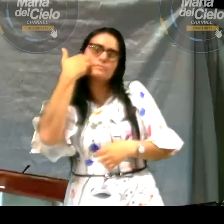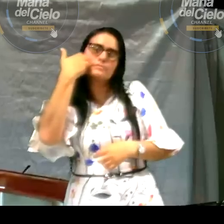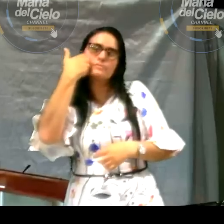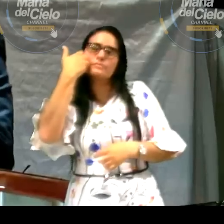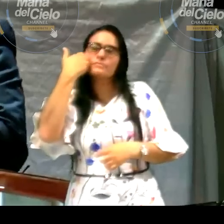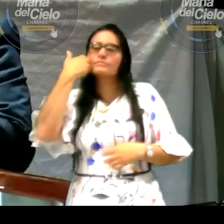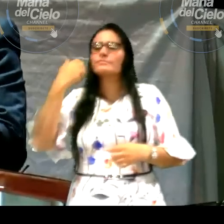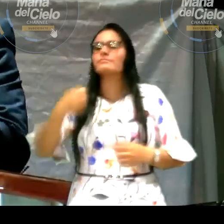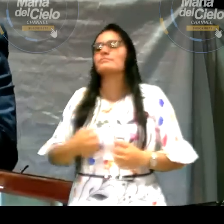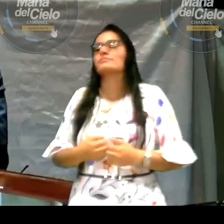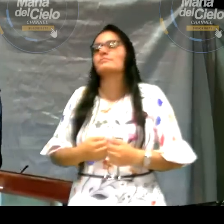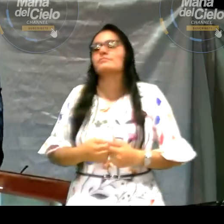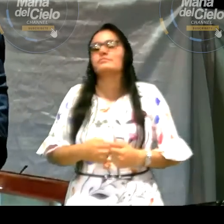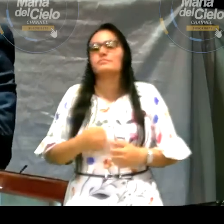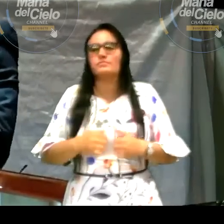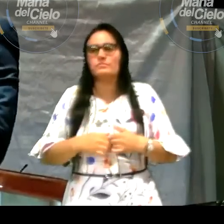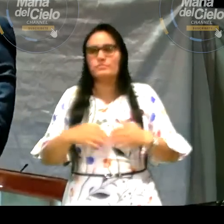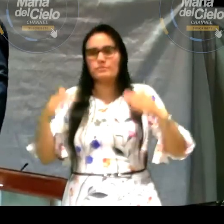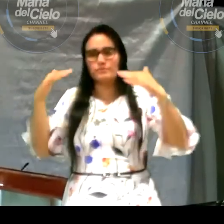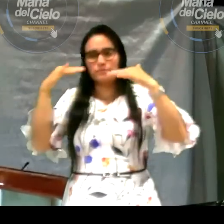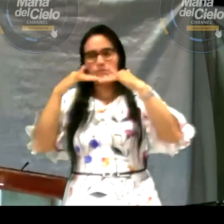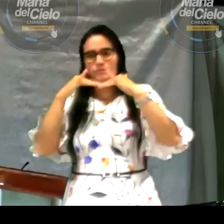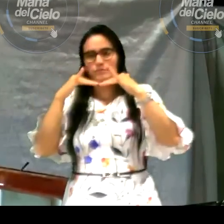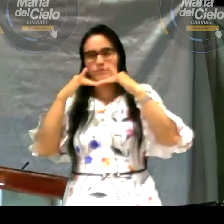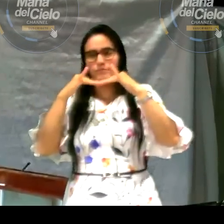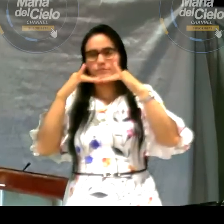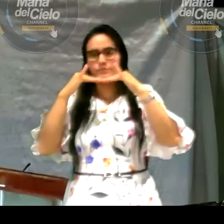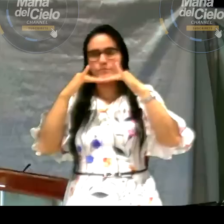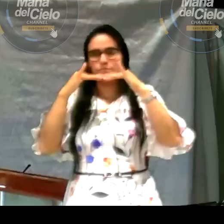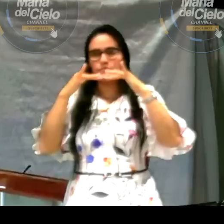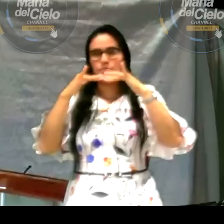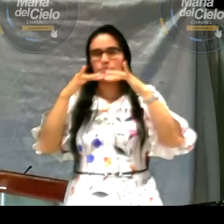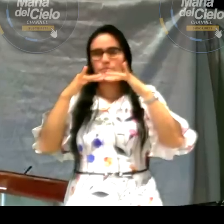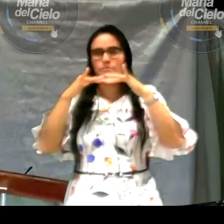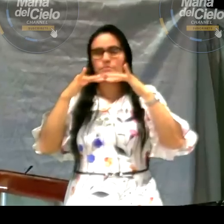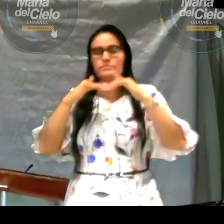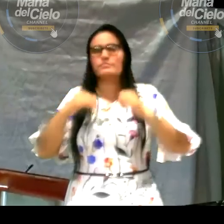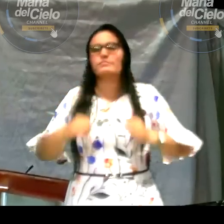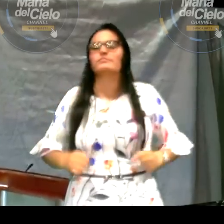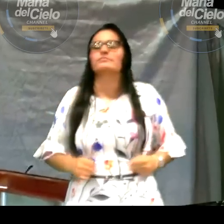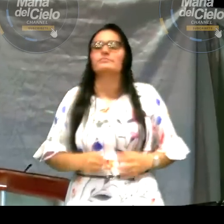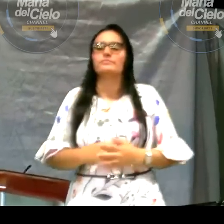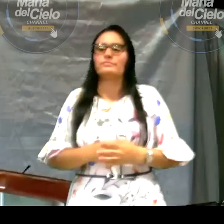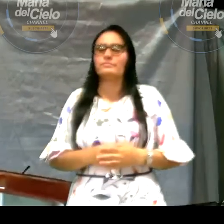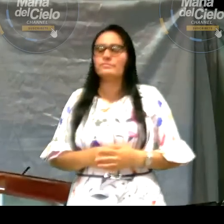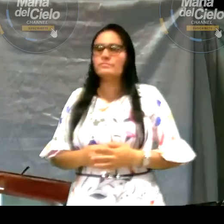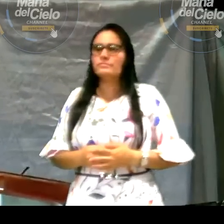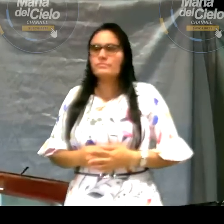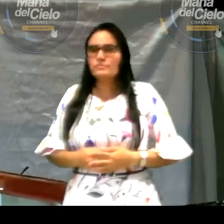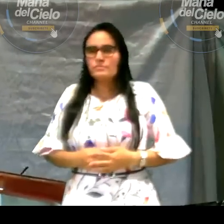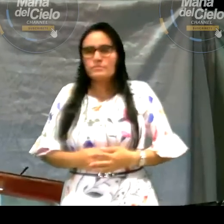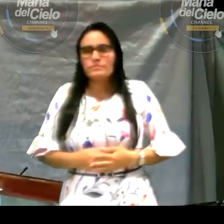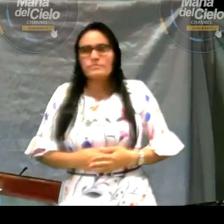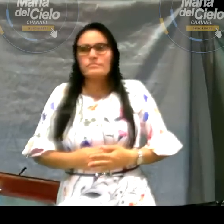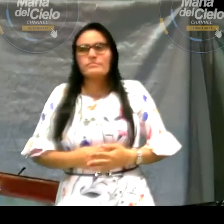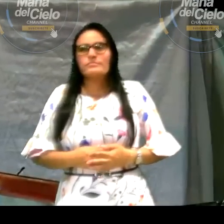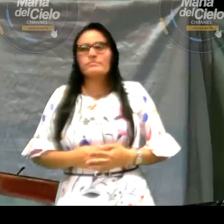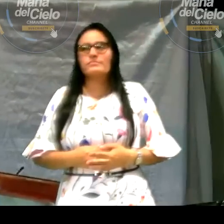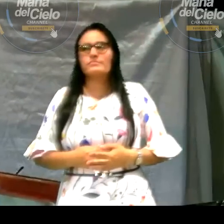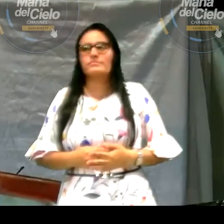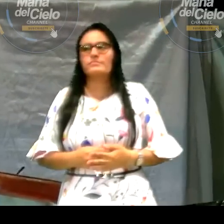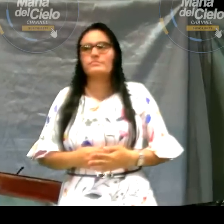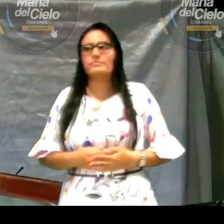Cuando la circulación no fluye como es, parte de ese cuerpo se seca, se atrofia,